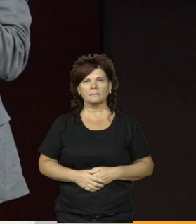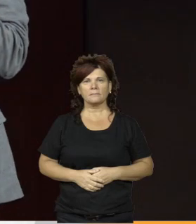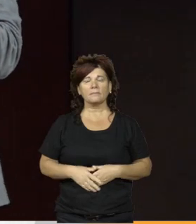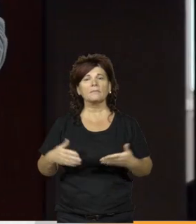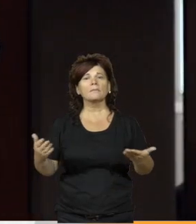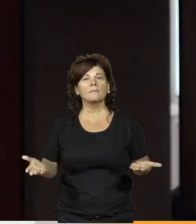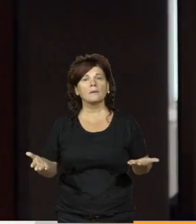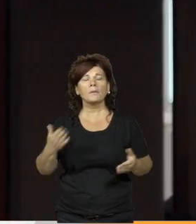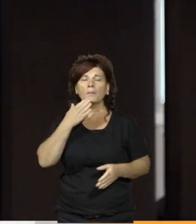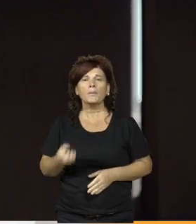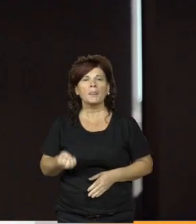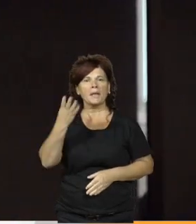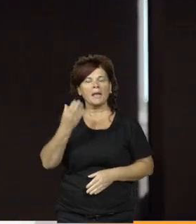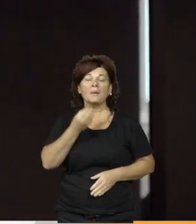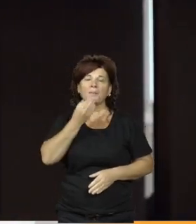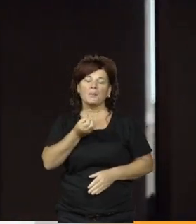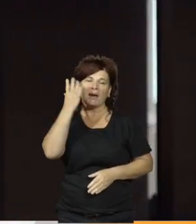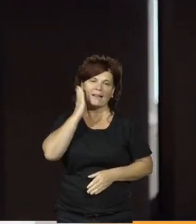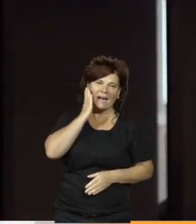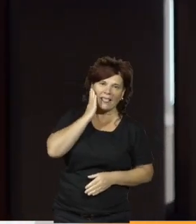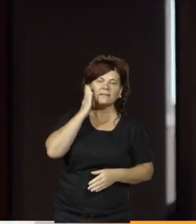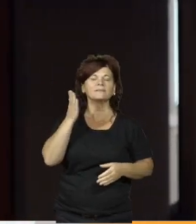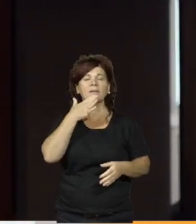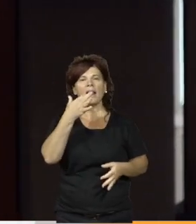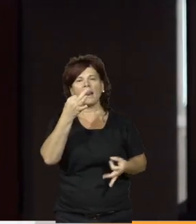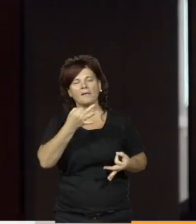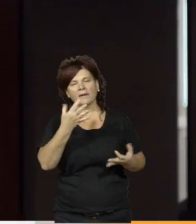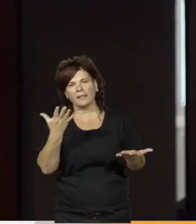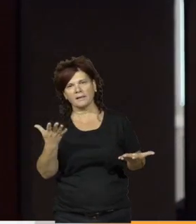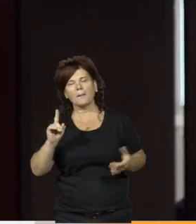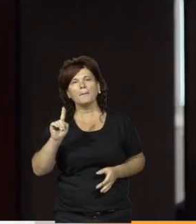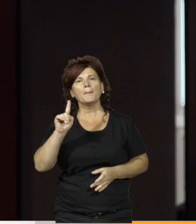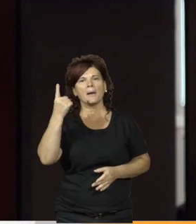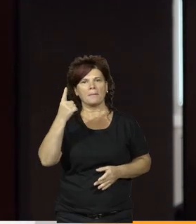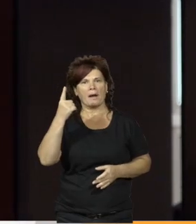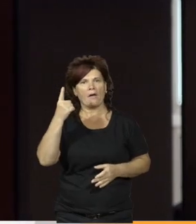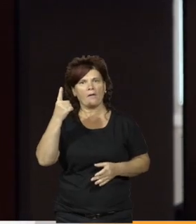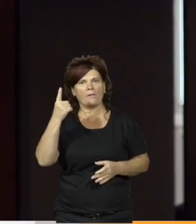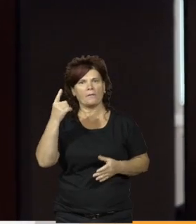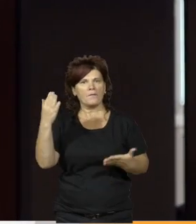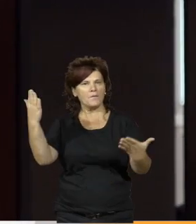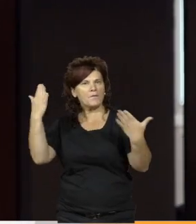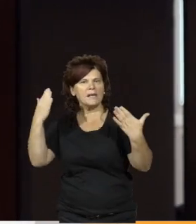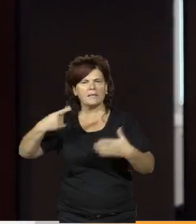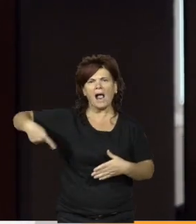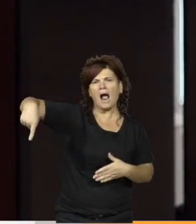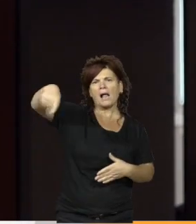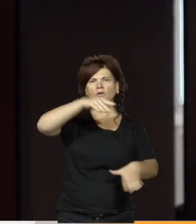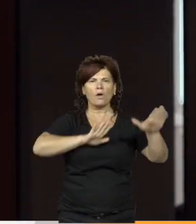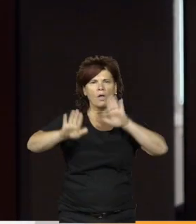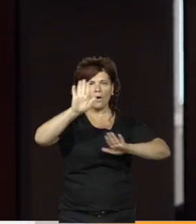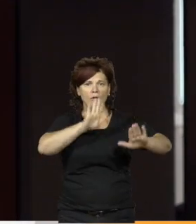Bueno, buenos días, buenas tardes. La verdad que primero a felicitar a todos los organizadores de este